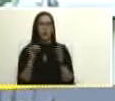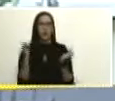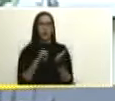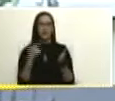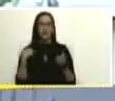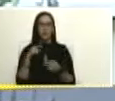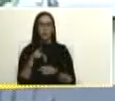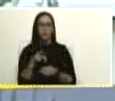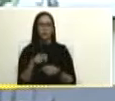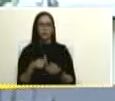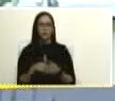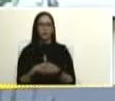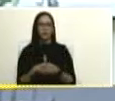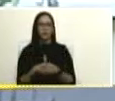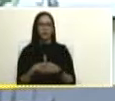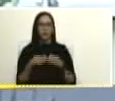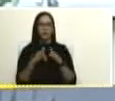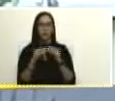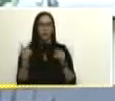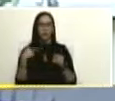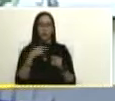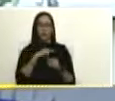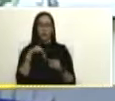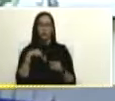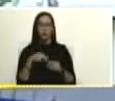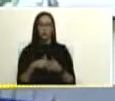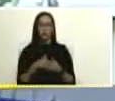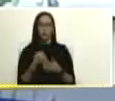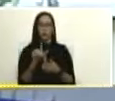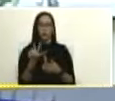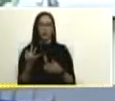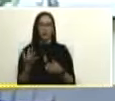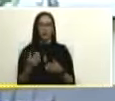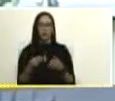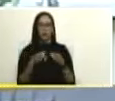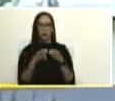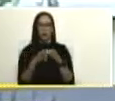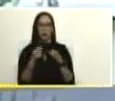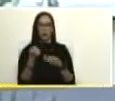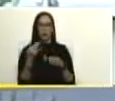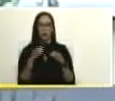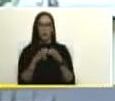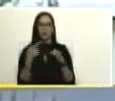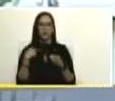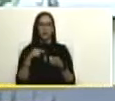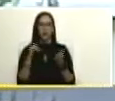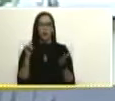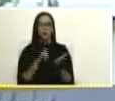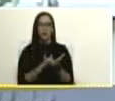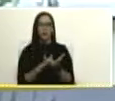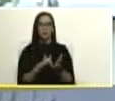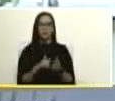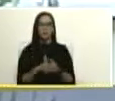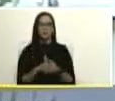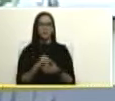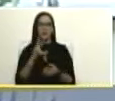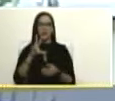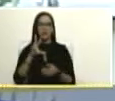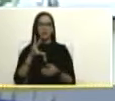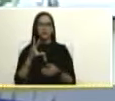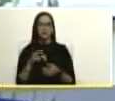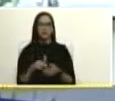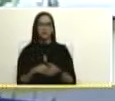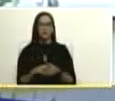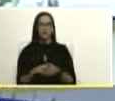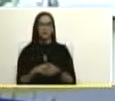tú? Todos los tenemos nosotros. ¿Cuántos Telegram, números? Todos. Dime el número de grupo que tú tienes de WhatsApp. ¿Tres?